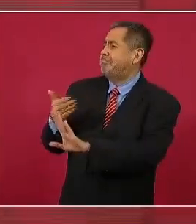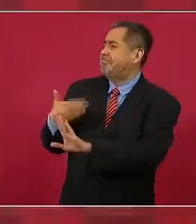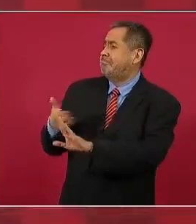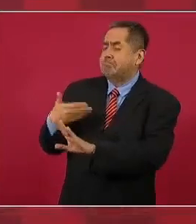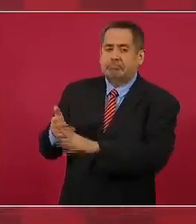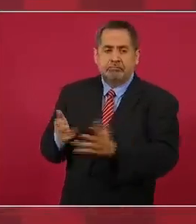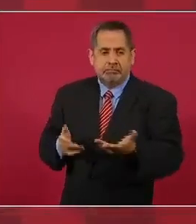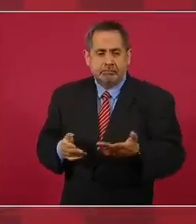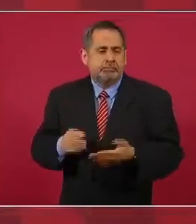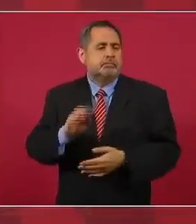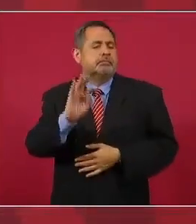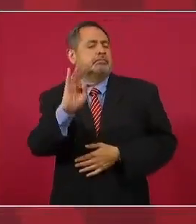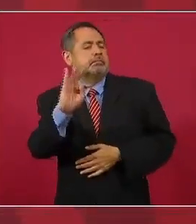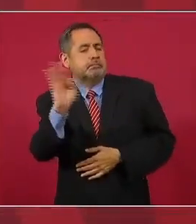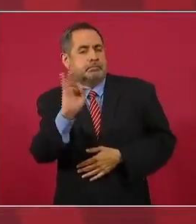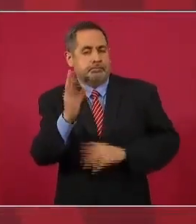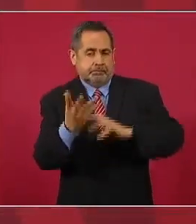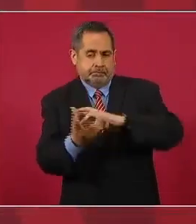les pidiera yo